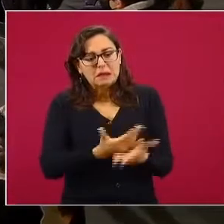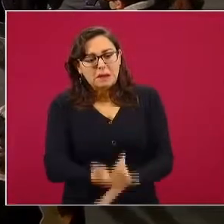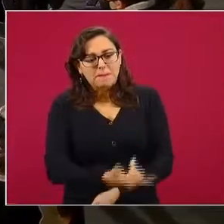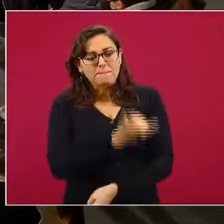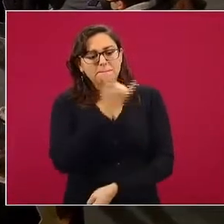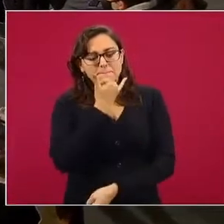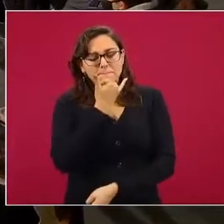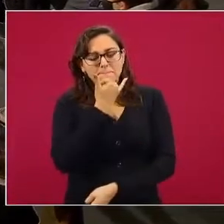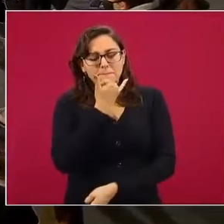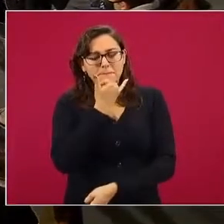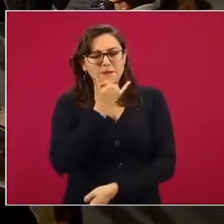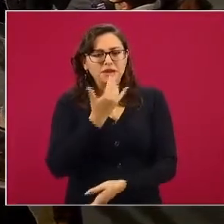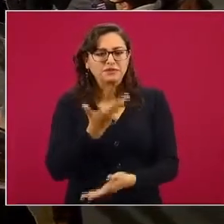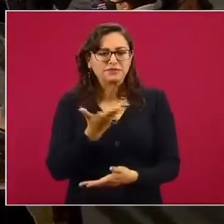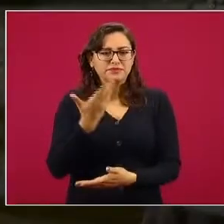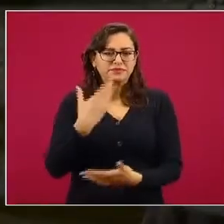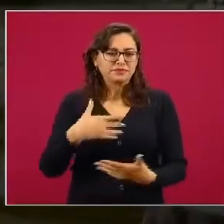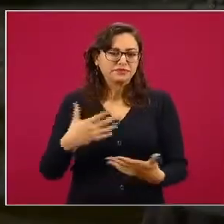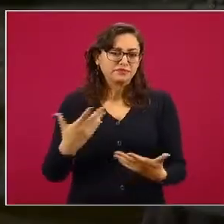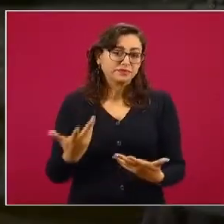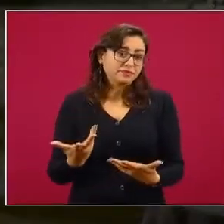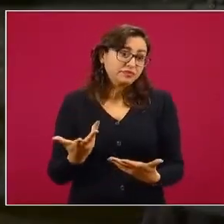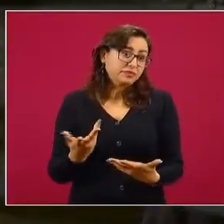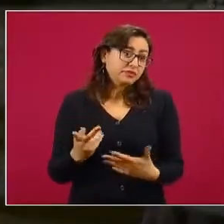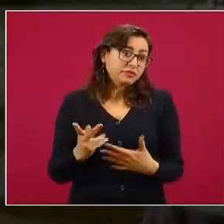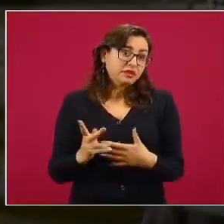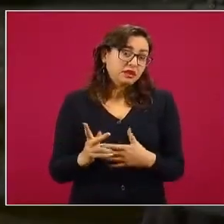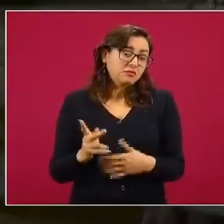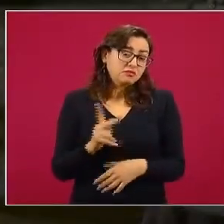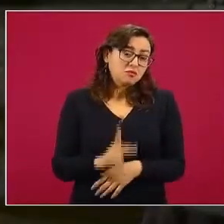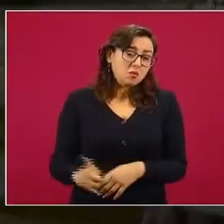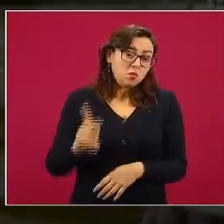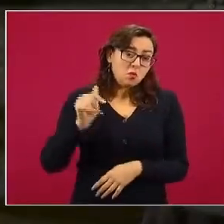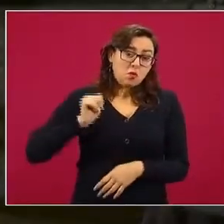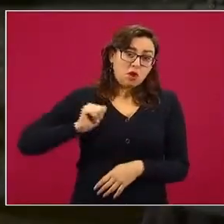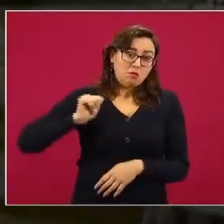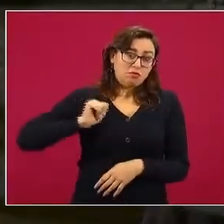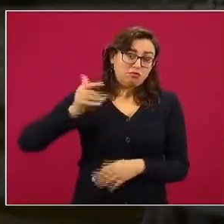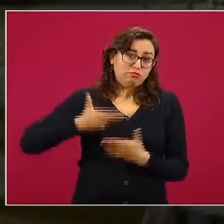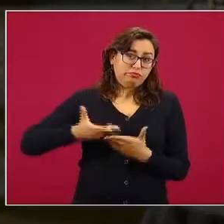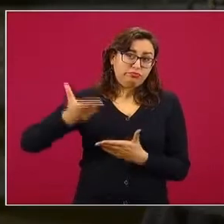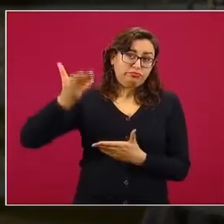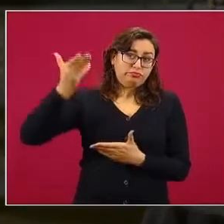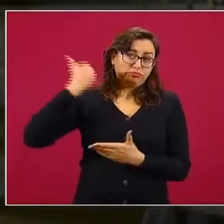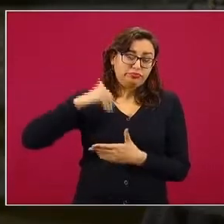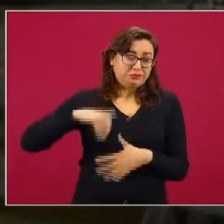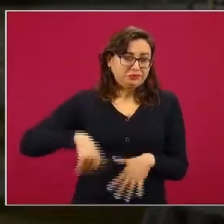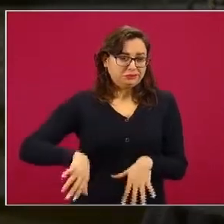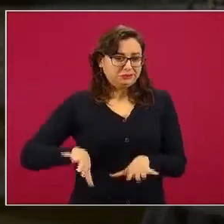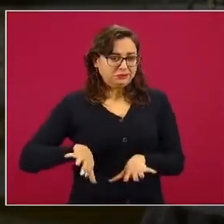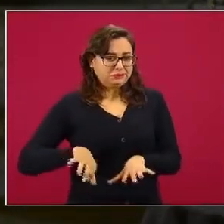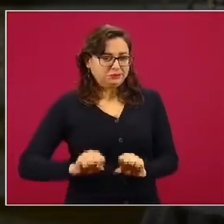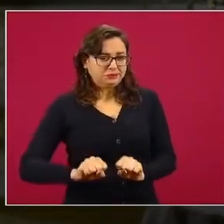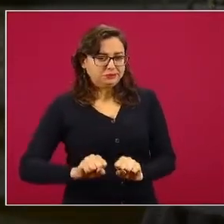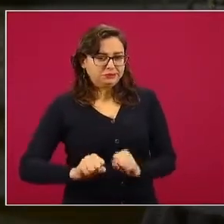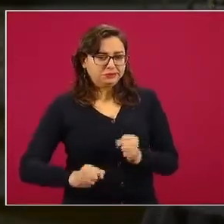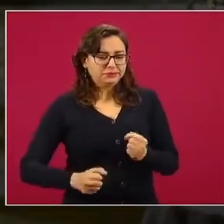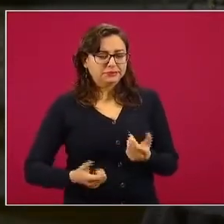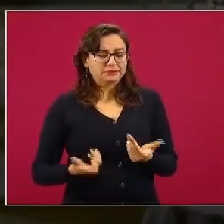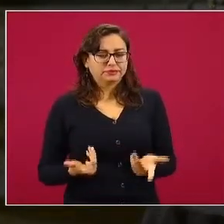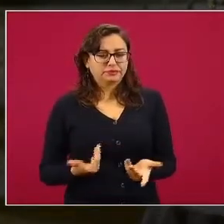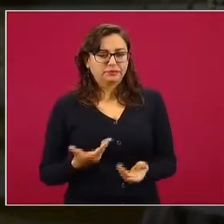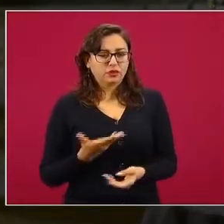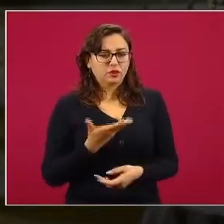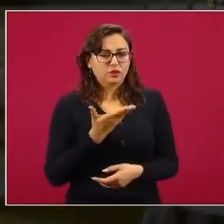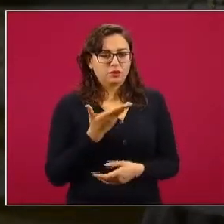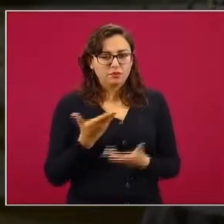de entonces los pueblos que vivían en este país. Usted ha pedido